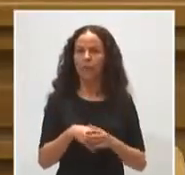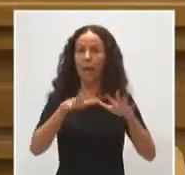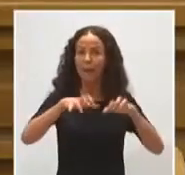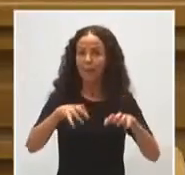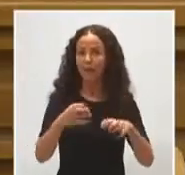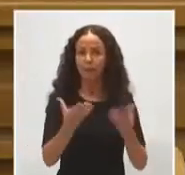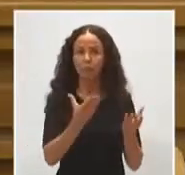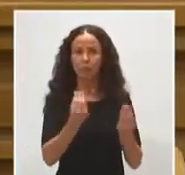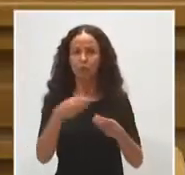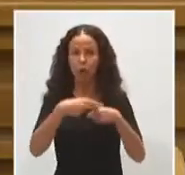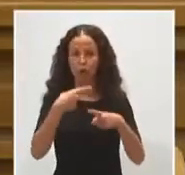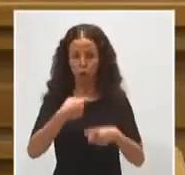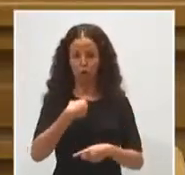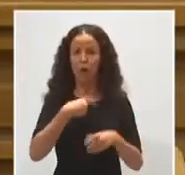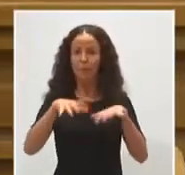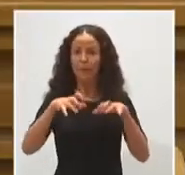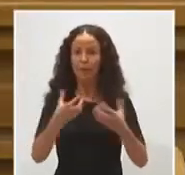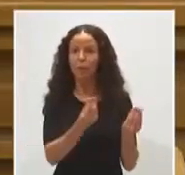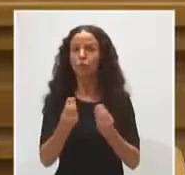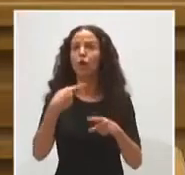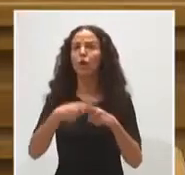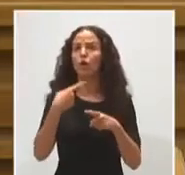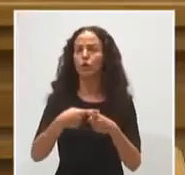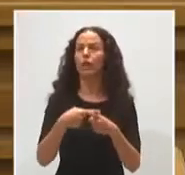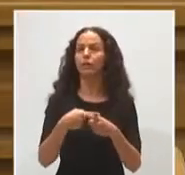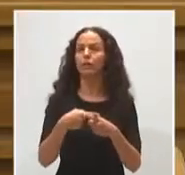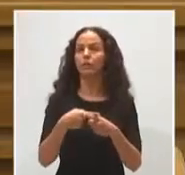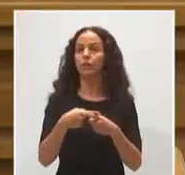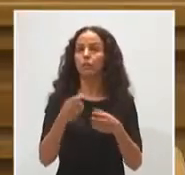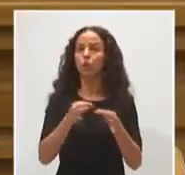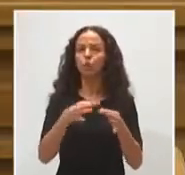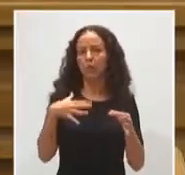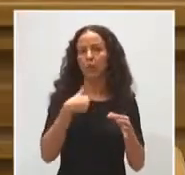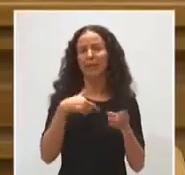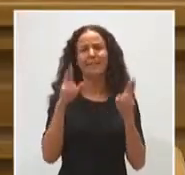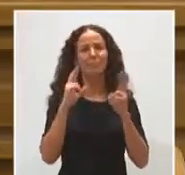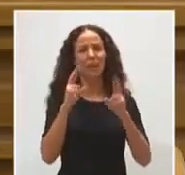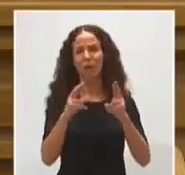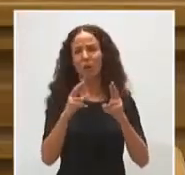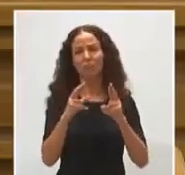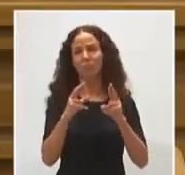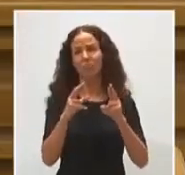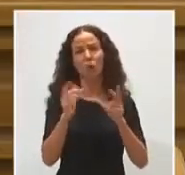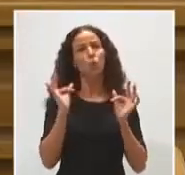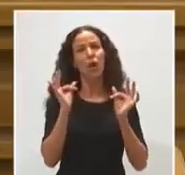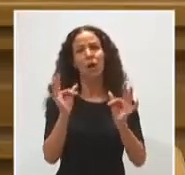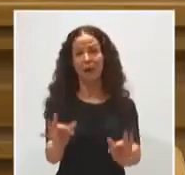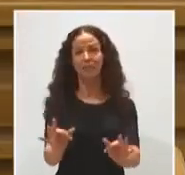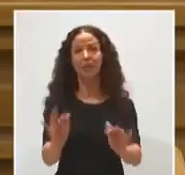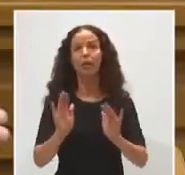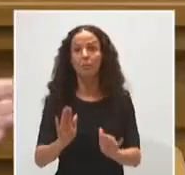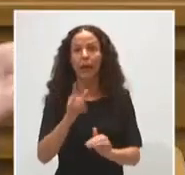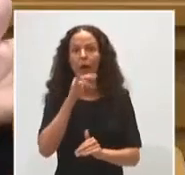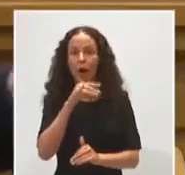muchísimas lecciones de cosas que afortunadamente espero que no vuelvan a pasar pero que afortunadamente nos tienen ahora